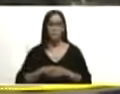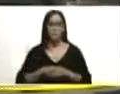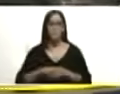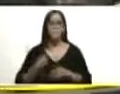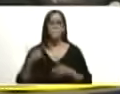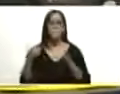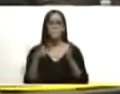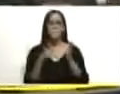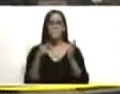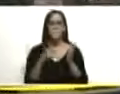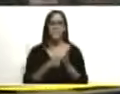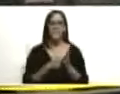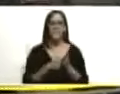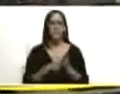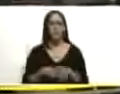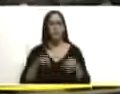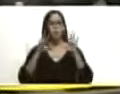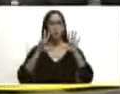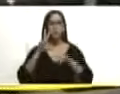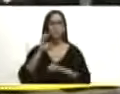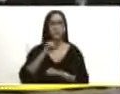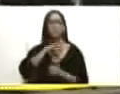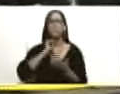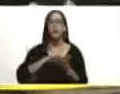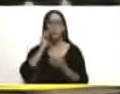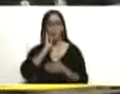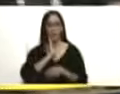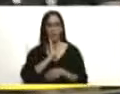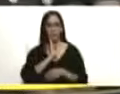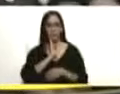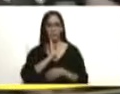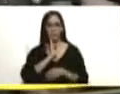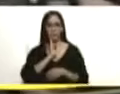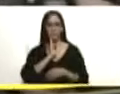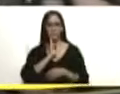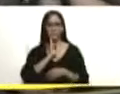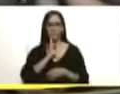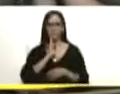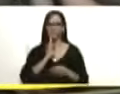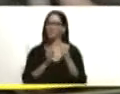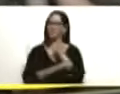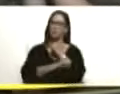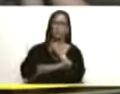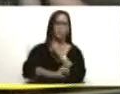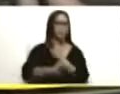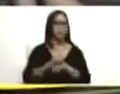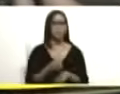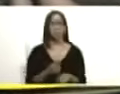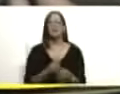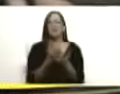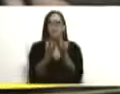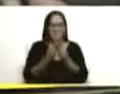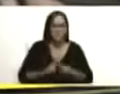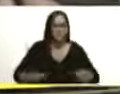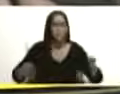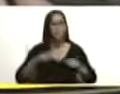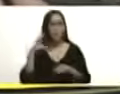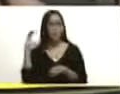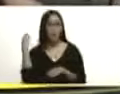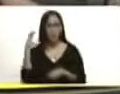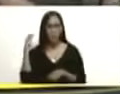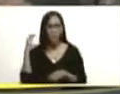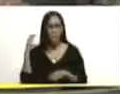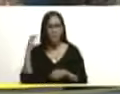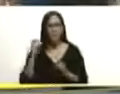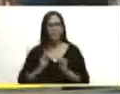1830, muere Bolívar. Le clavan la puñalada, disuelven la Gran Colombia